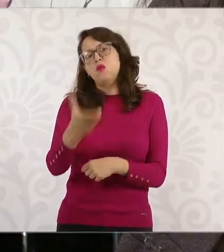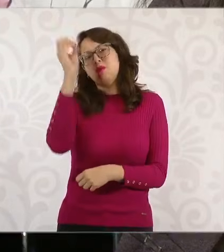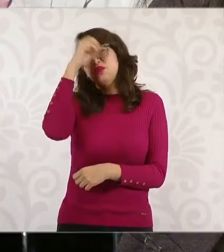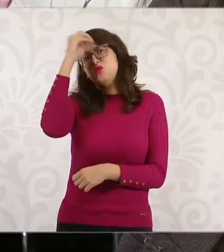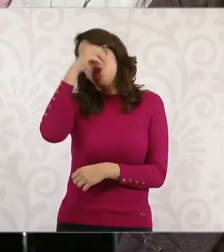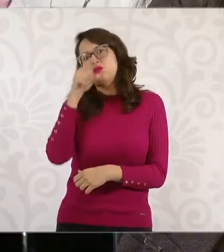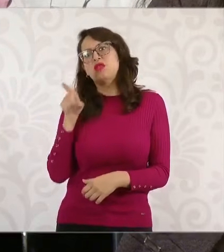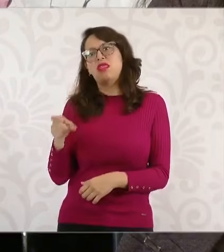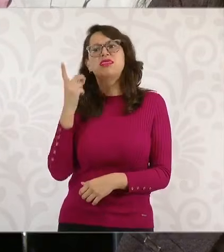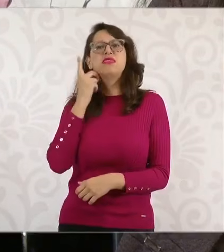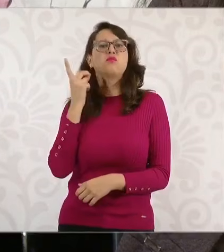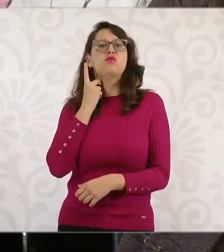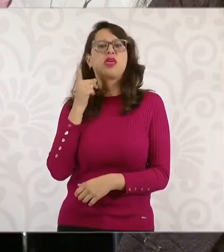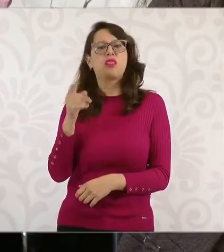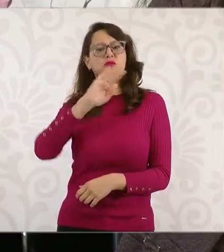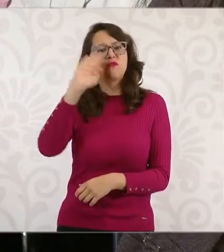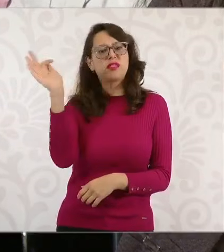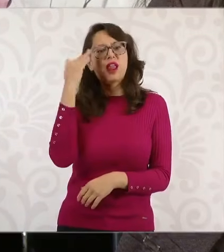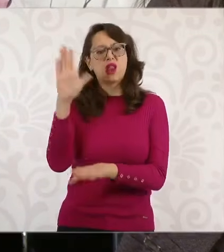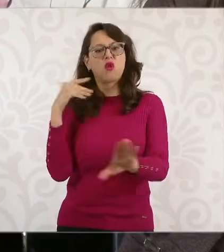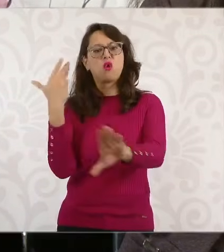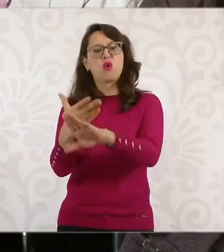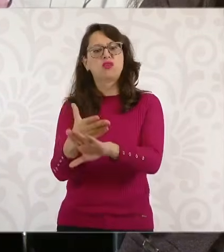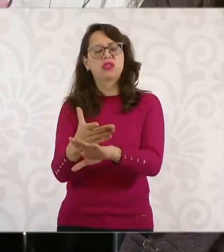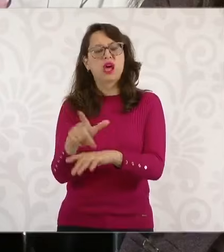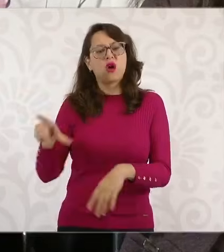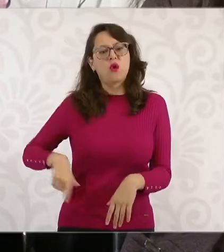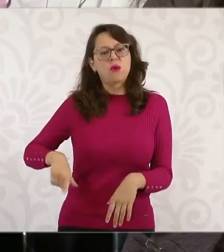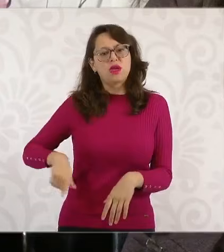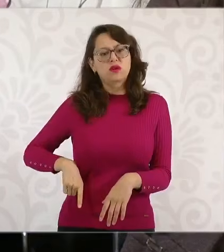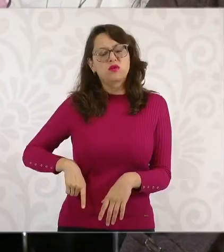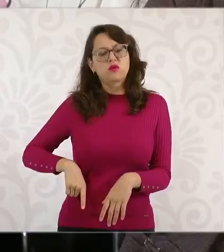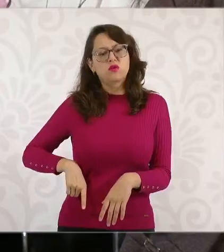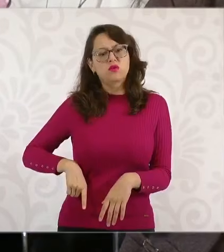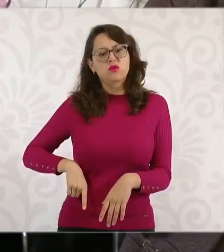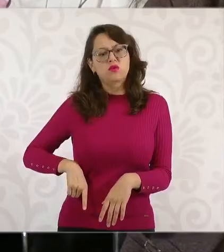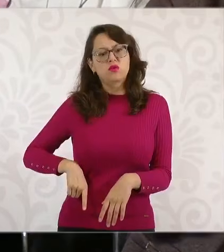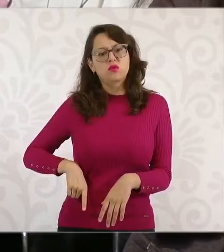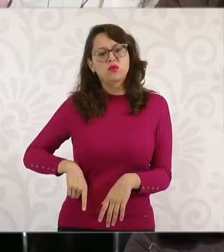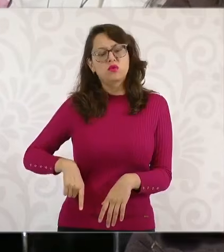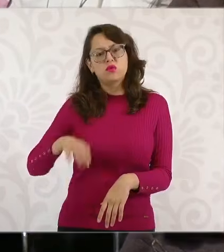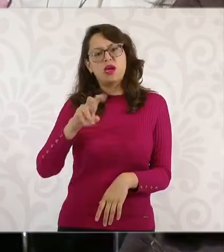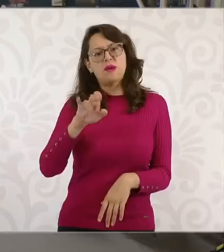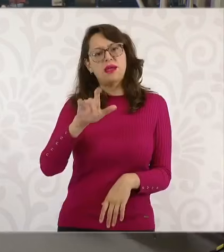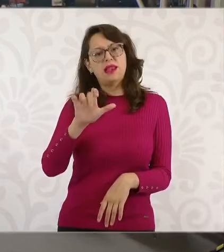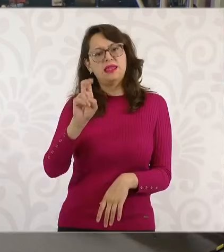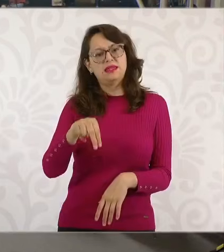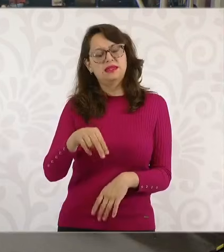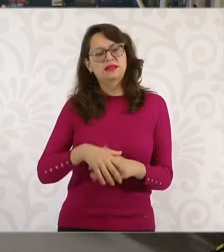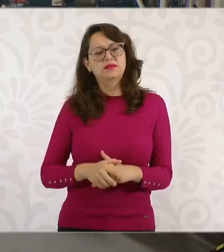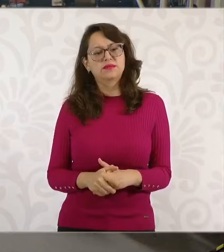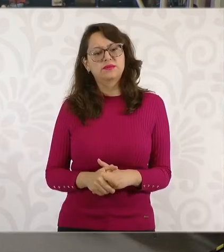señalamiento directo al diputado federal Javier Tejada contra el gobierno de, pues ahora quien gobierna, Evelyn Salgado?